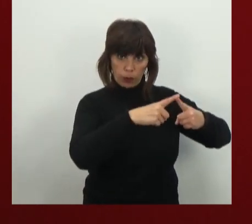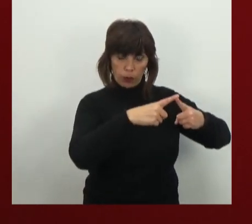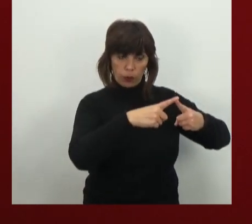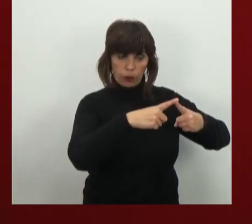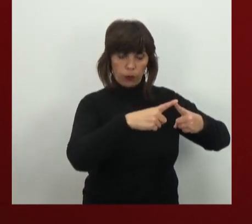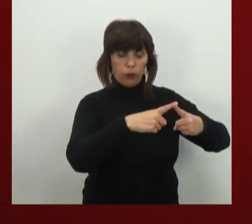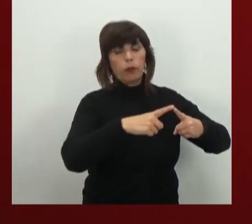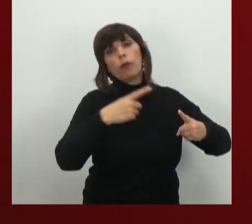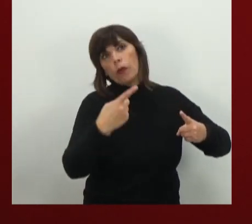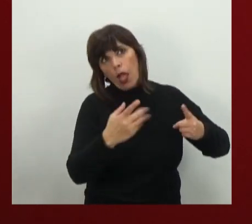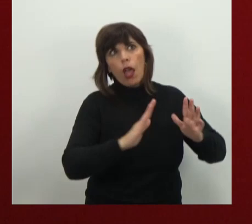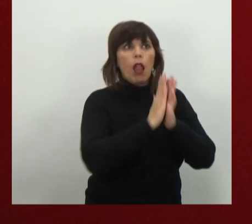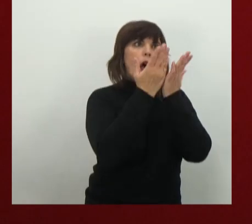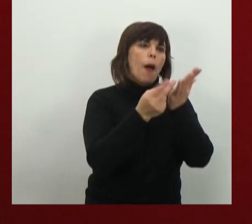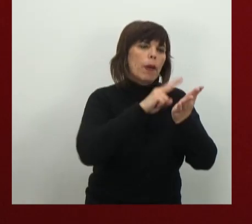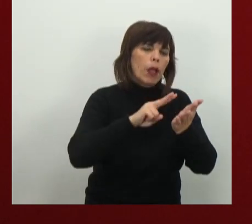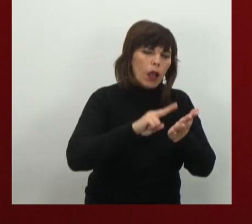Leer su palabra, estar con Él.